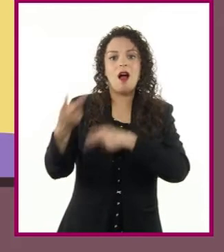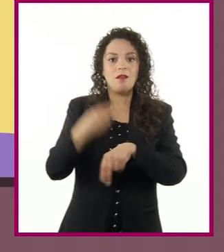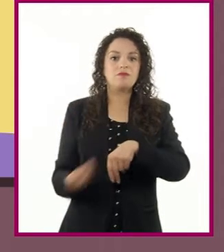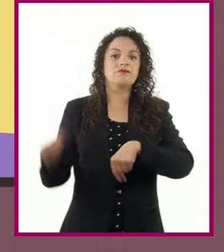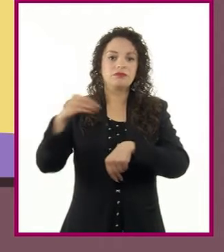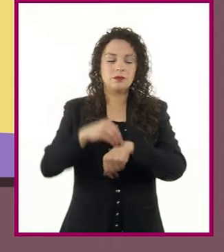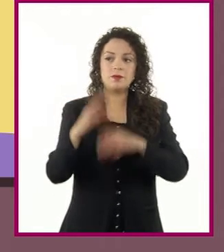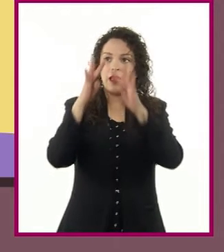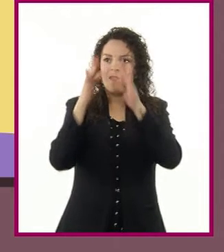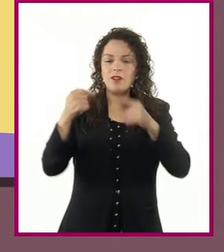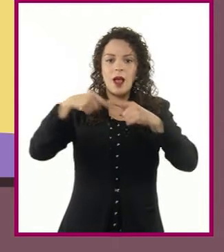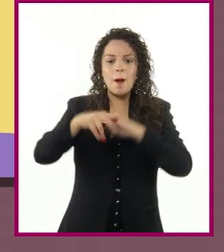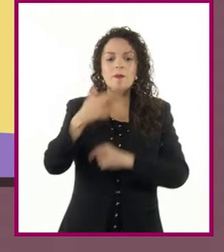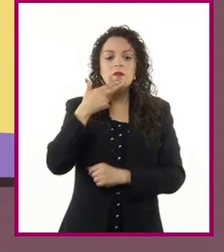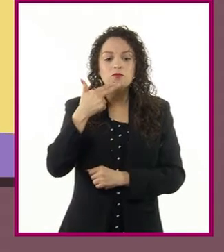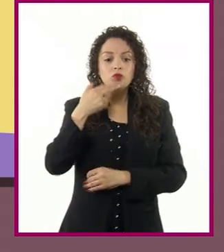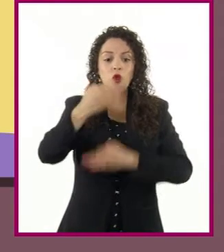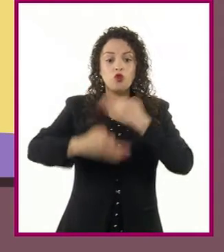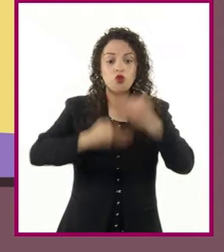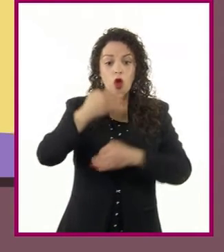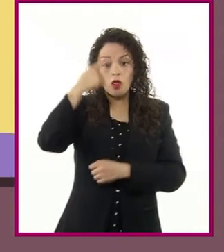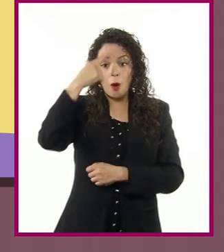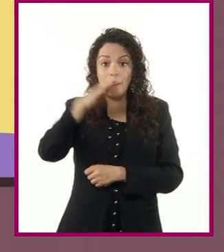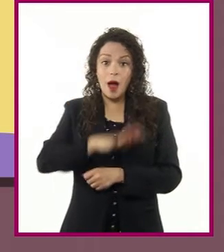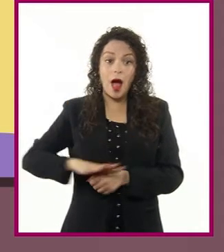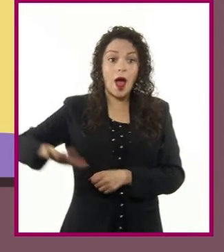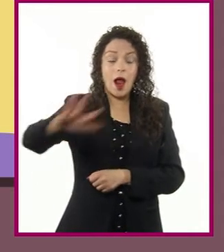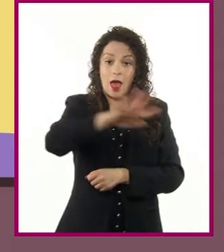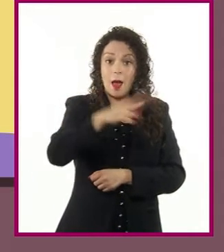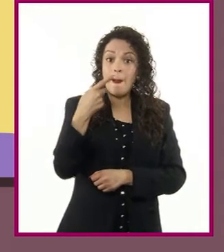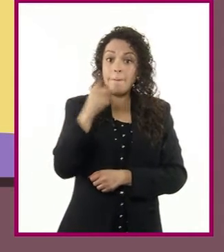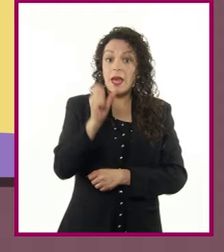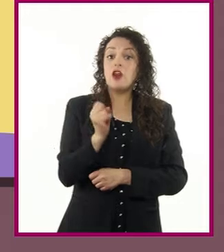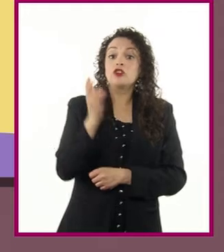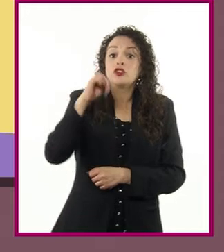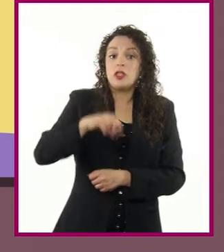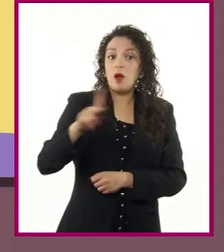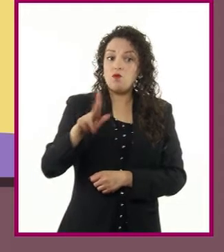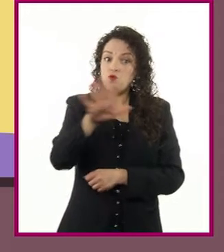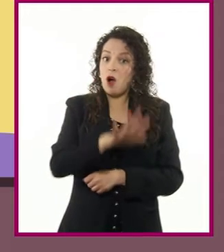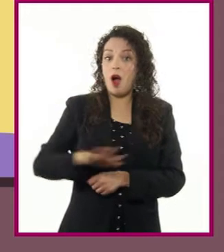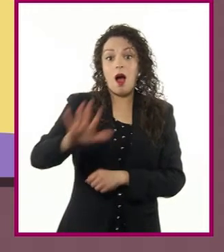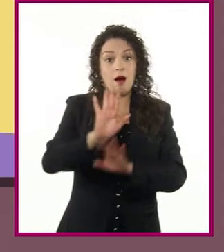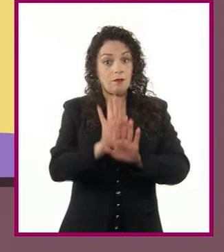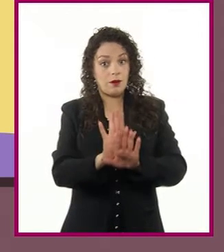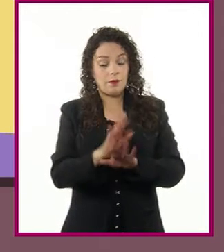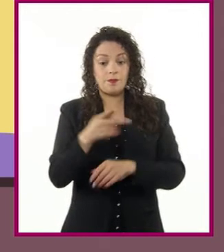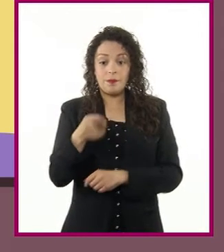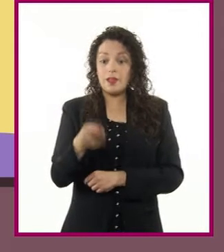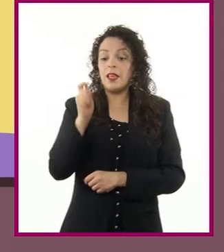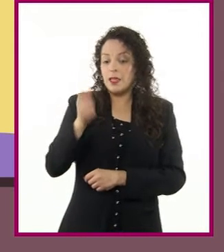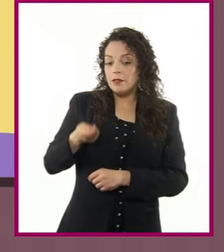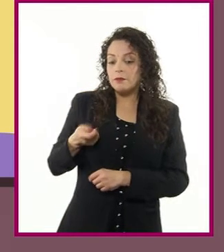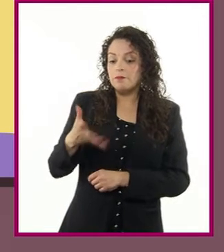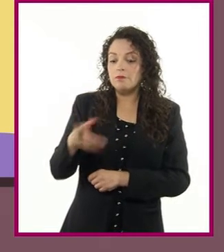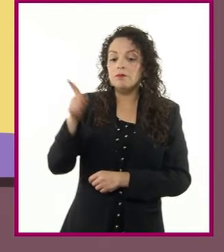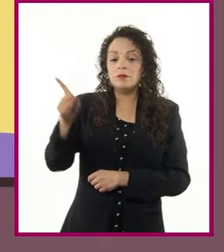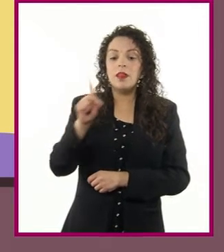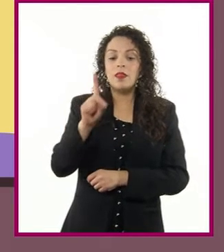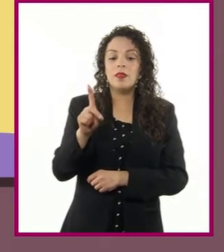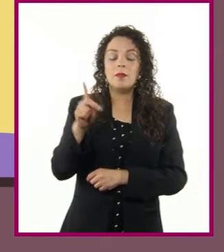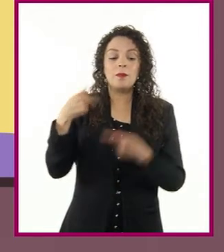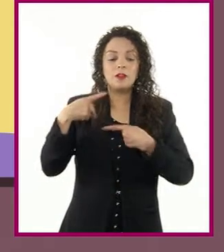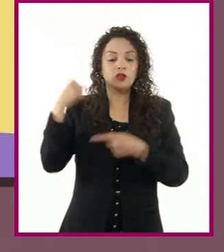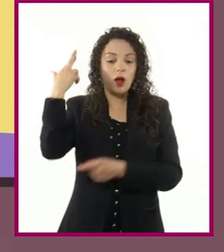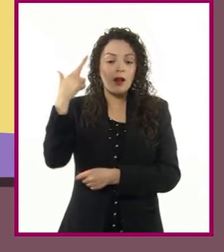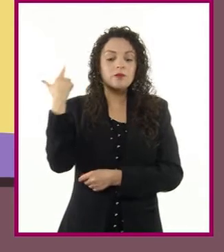utilizarse la frase «todo para el pueblo pero sin el pueblo», para describir a los déspotas ilustrados. La pirámide social